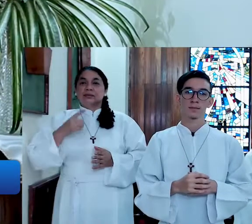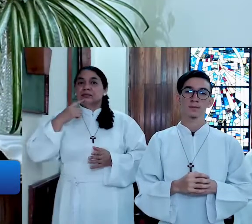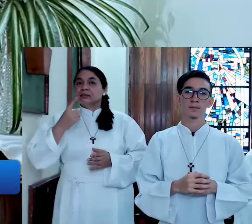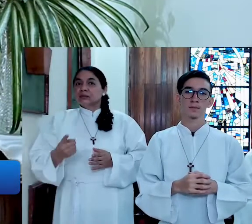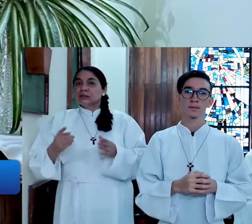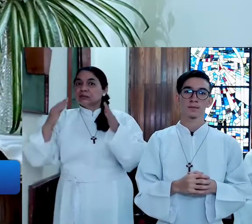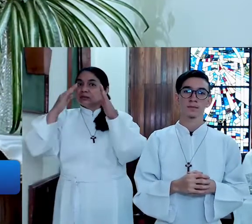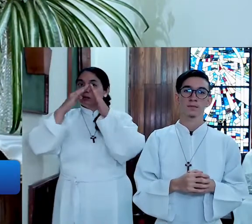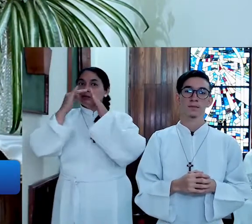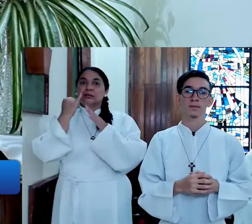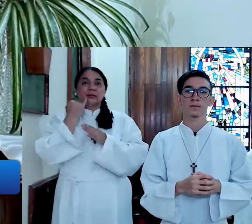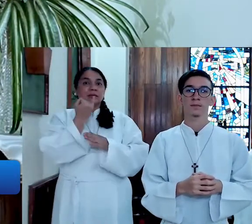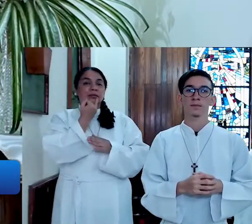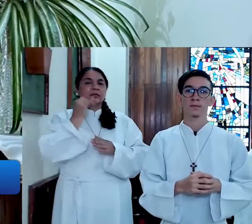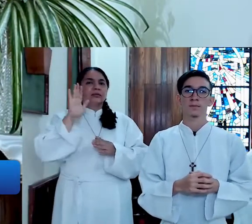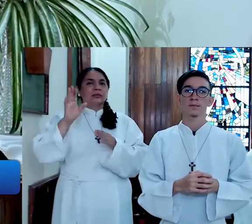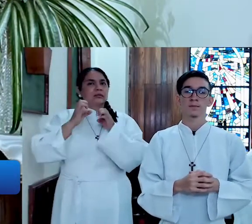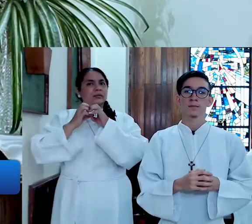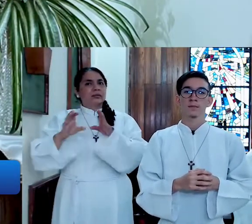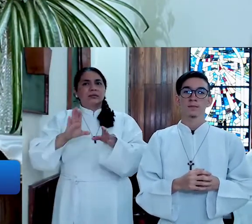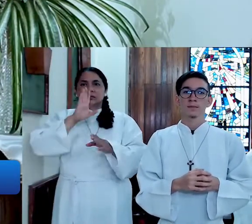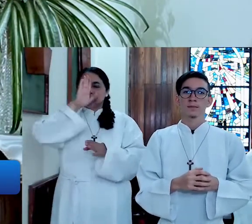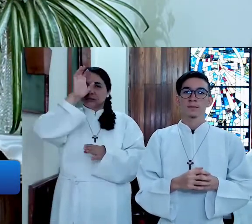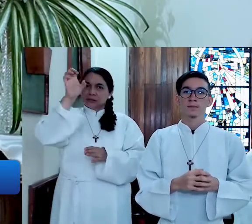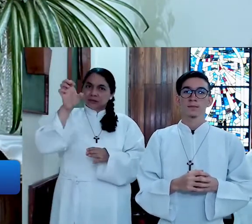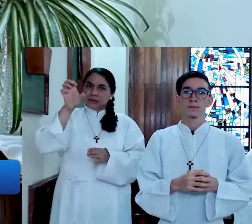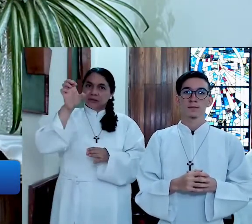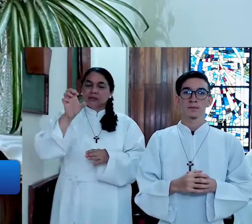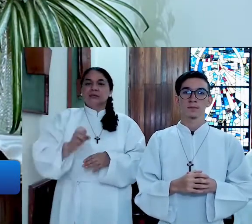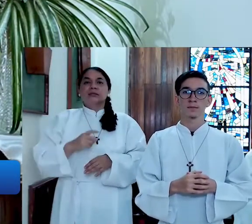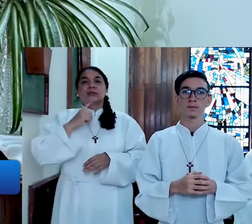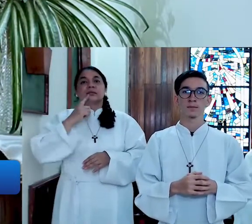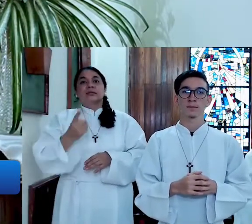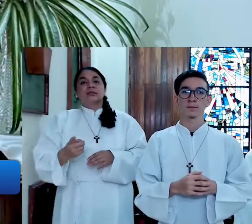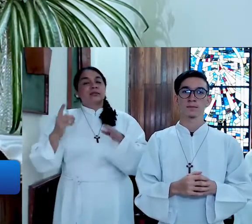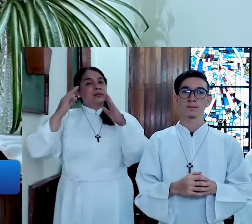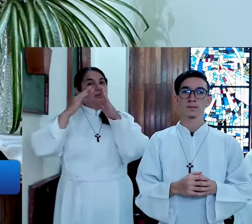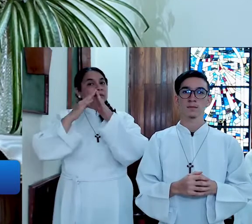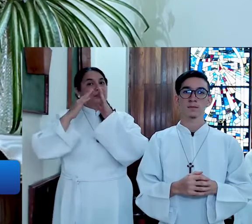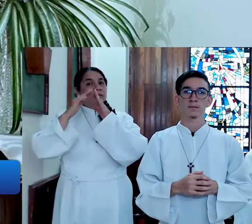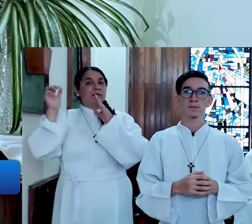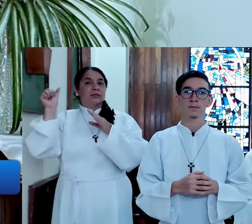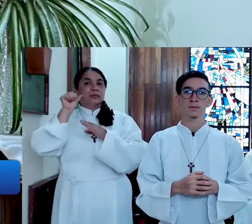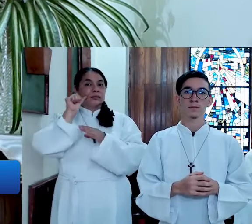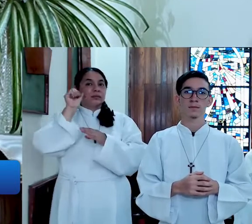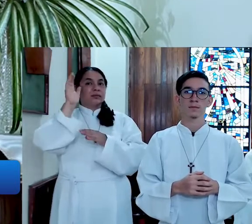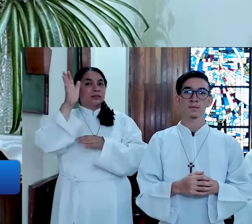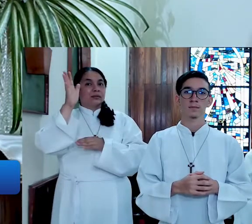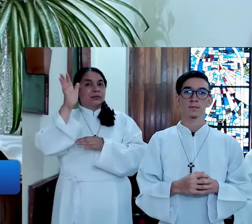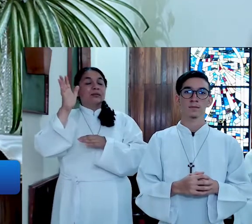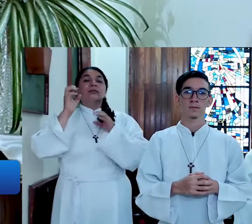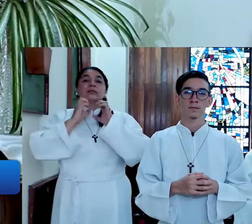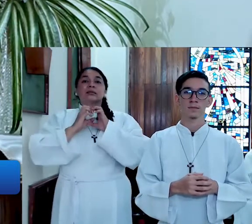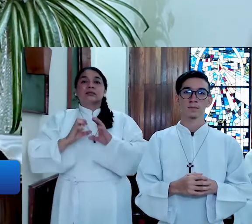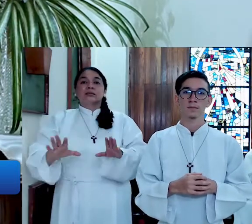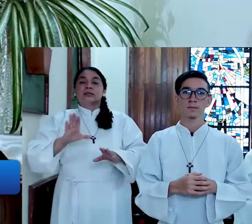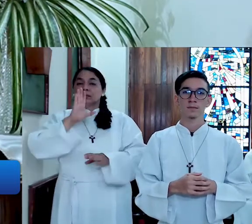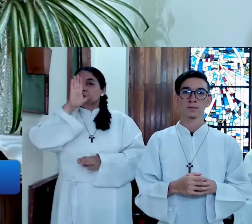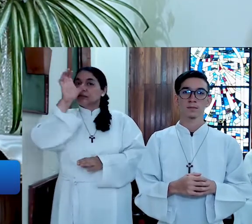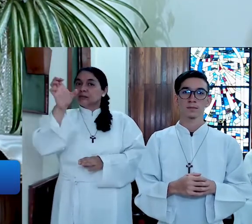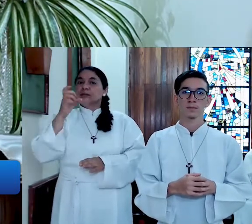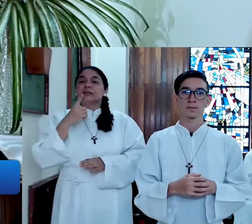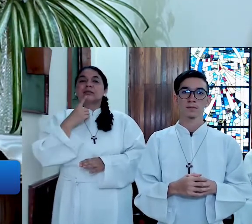casa de Israel, su misericordia es eterna. Diga la casa de Aarón, su misericordia es